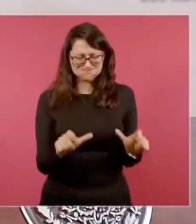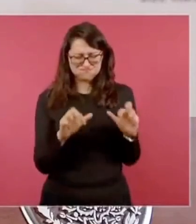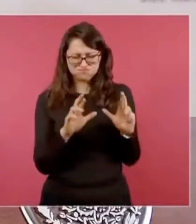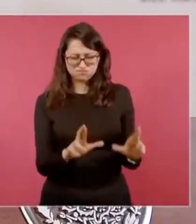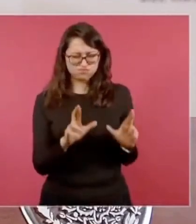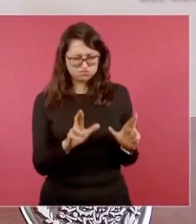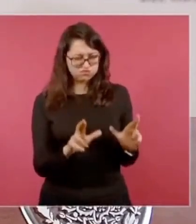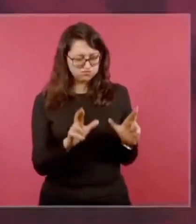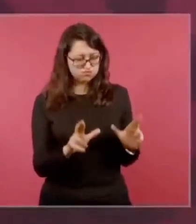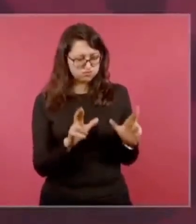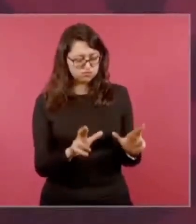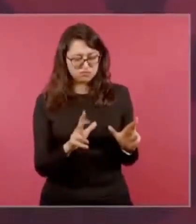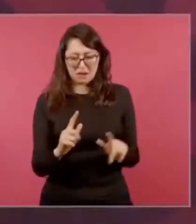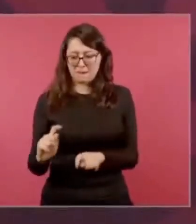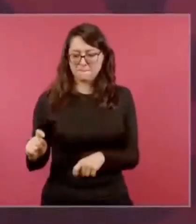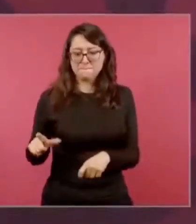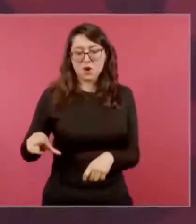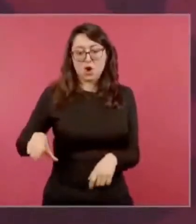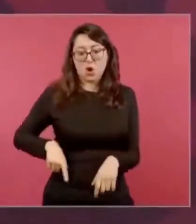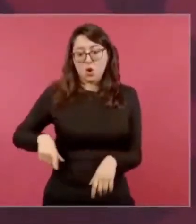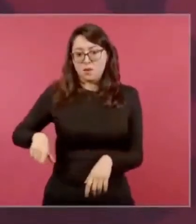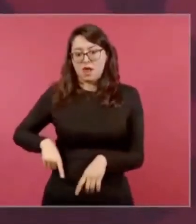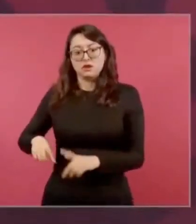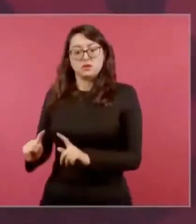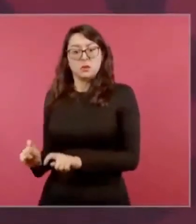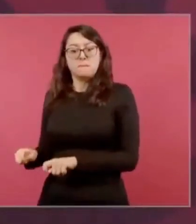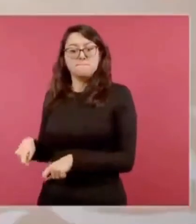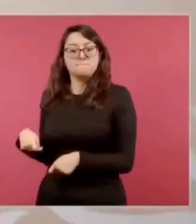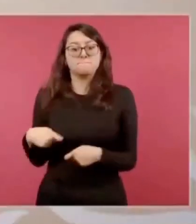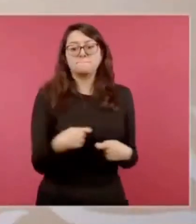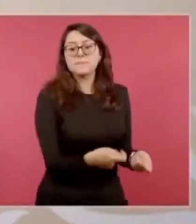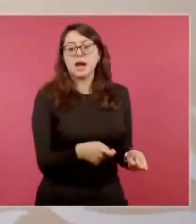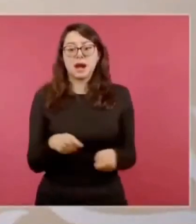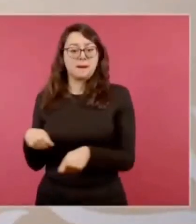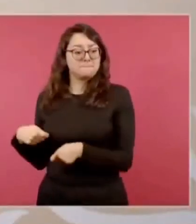cuando se están transfiriendo bienes nacionales,